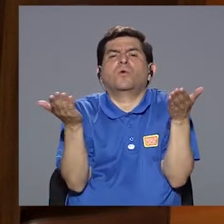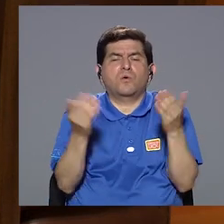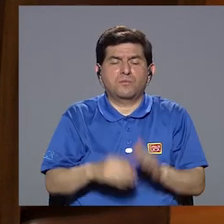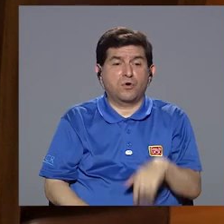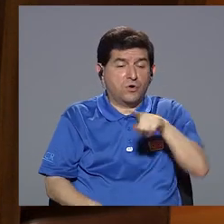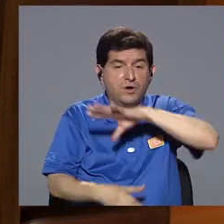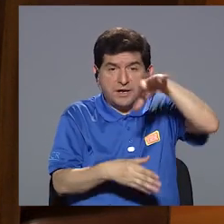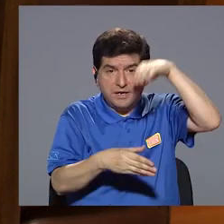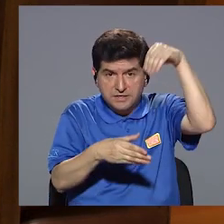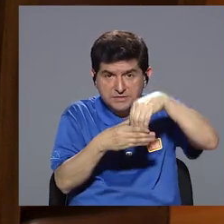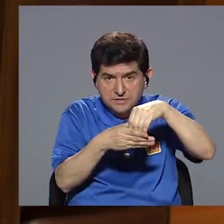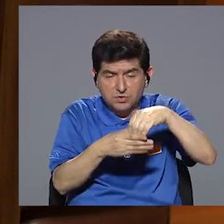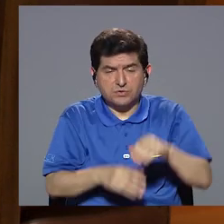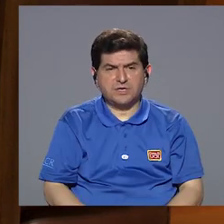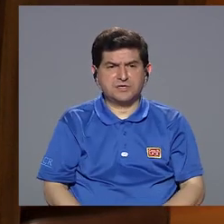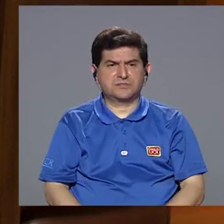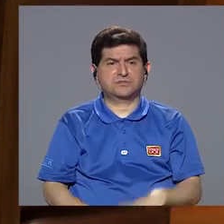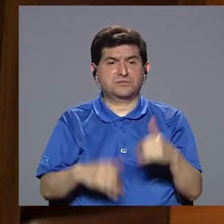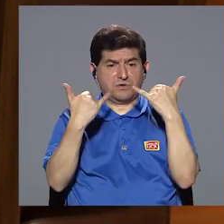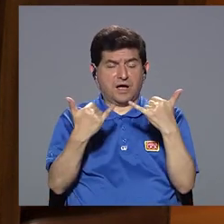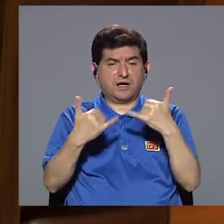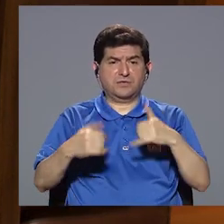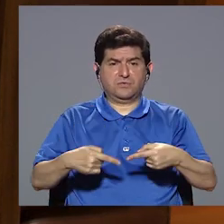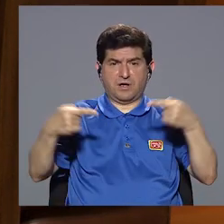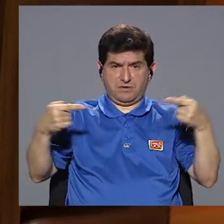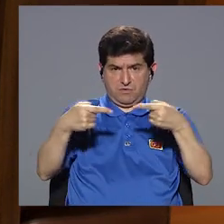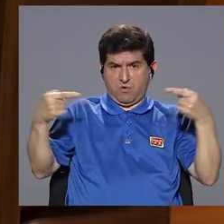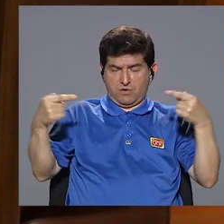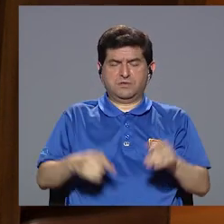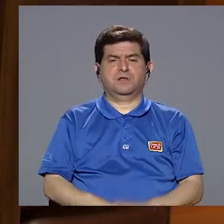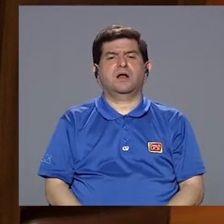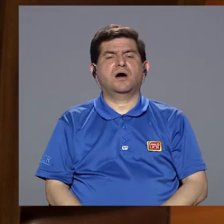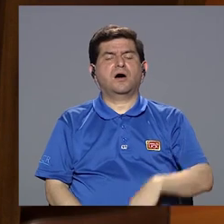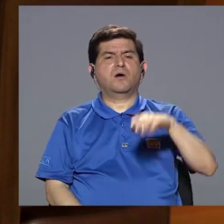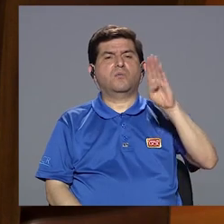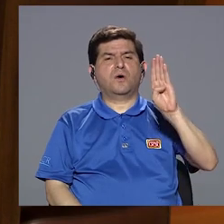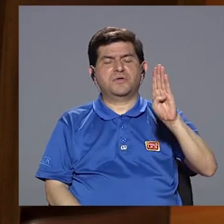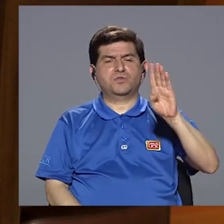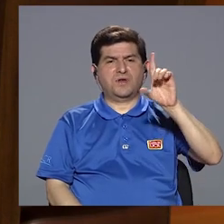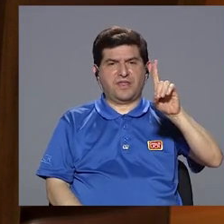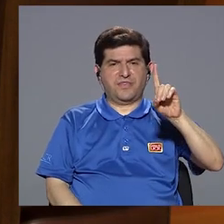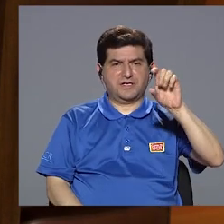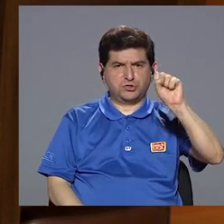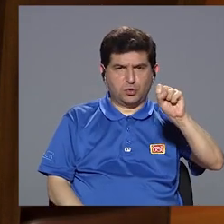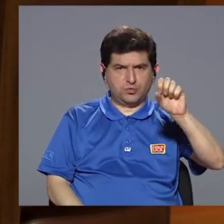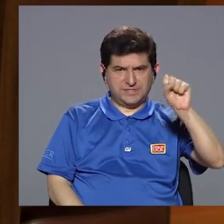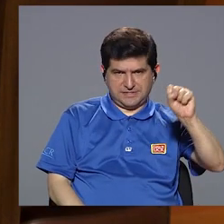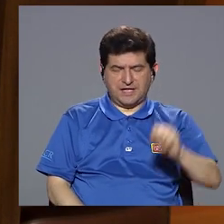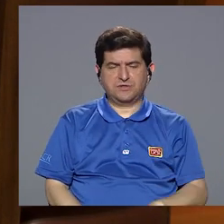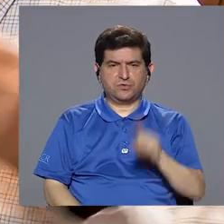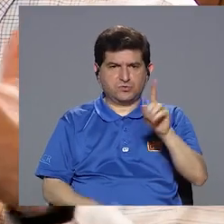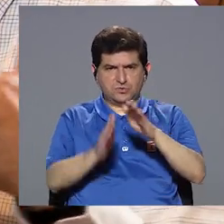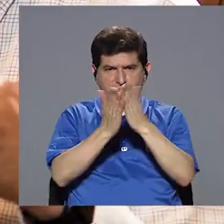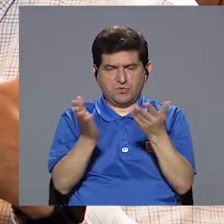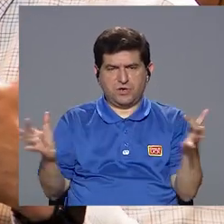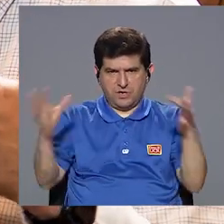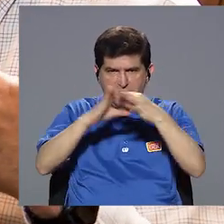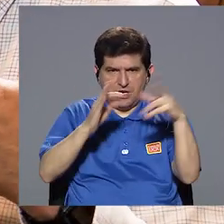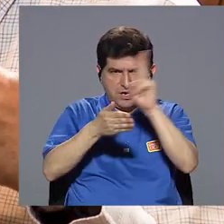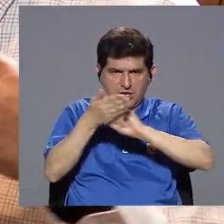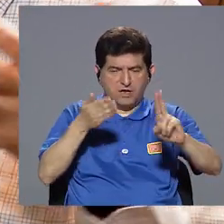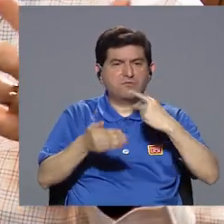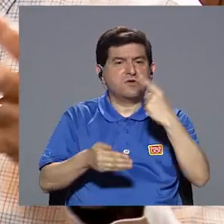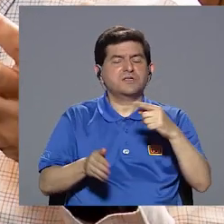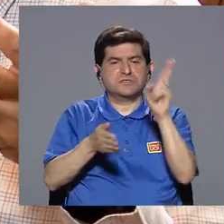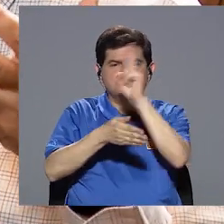de cara al futuro y en ese contexto adverso externo en que los movemos boaventura de sousa santos en un libro suyo sobre las